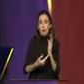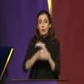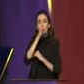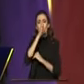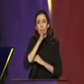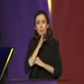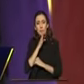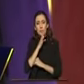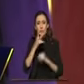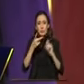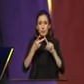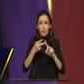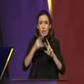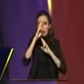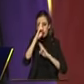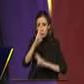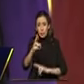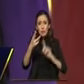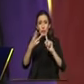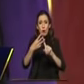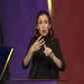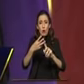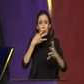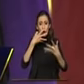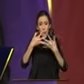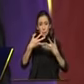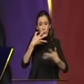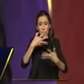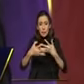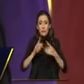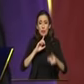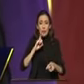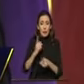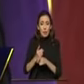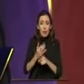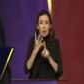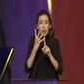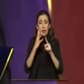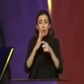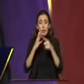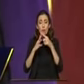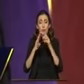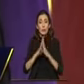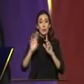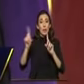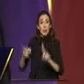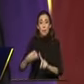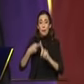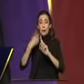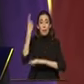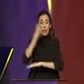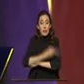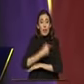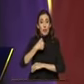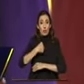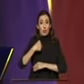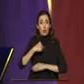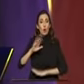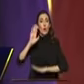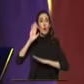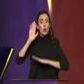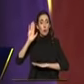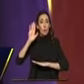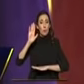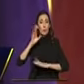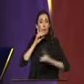tolerancia, de respeto, de honestidad, de transparencia. Desde el primer día me comprometí a practicar el